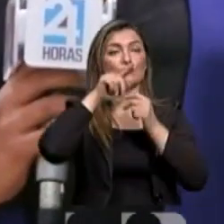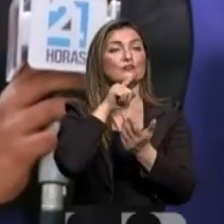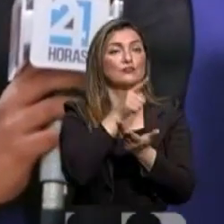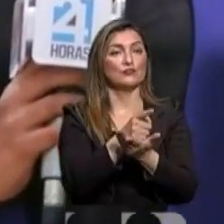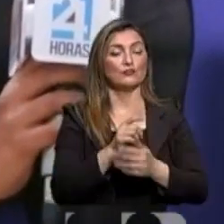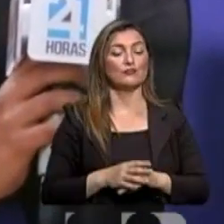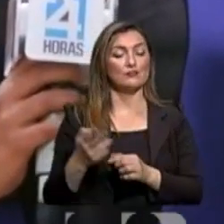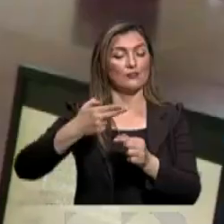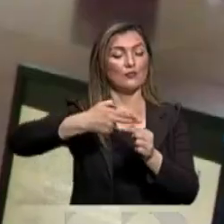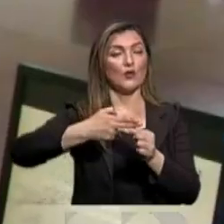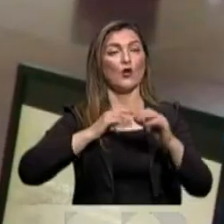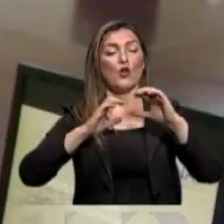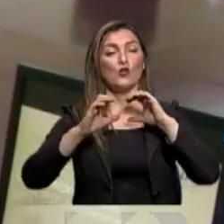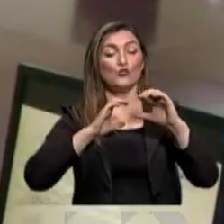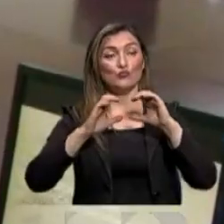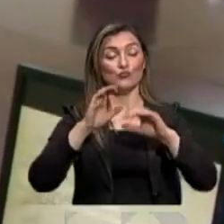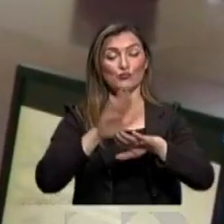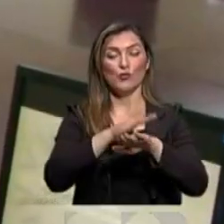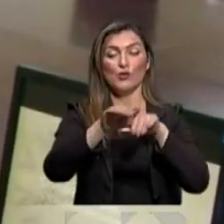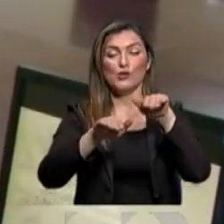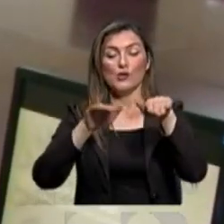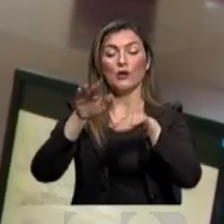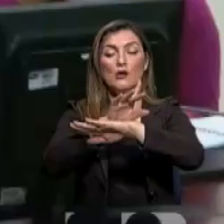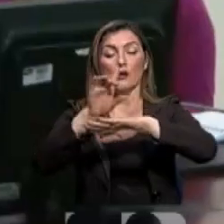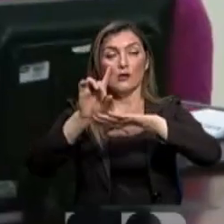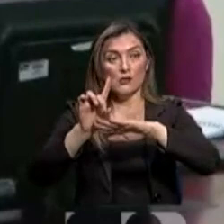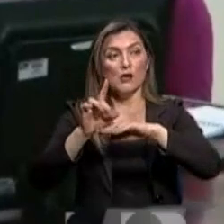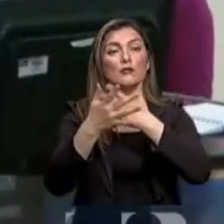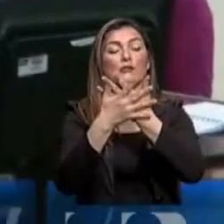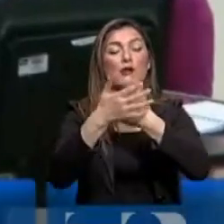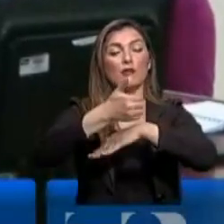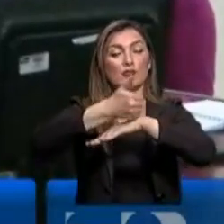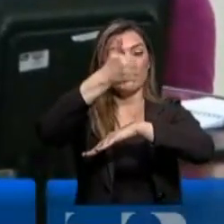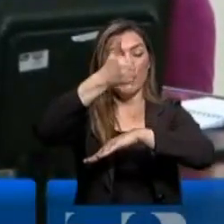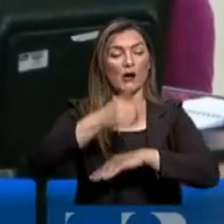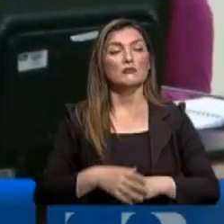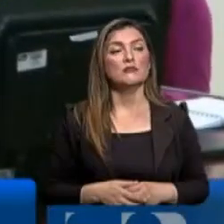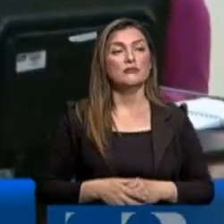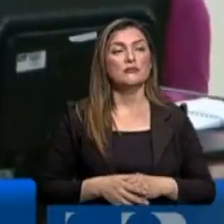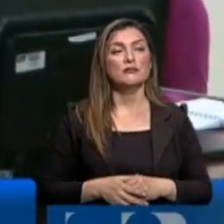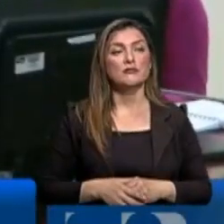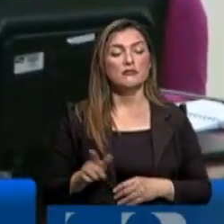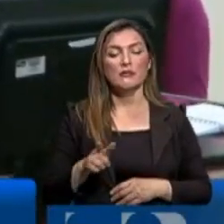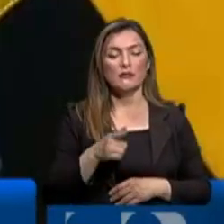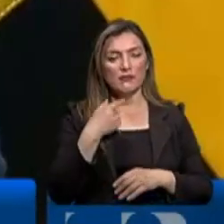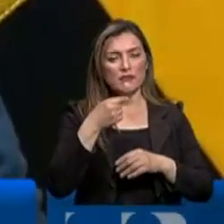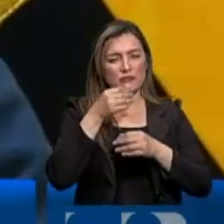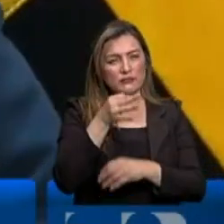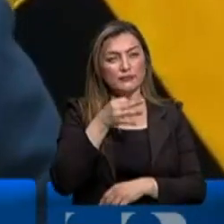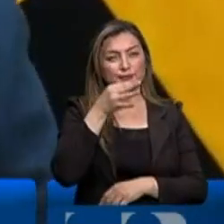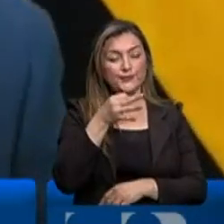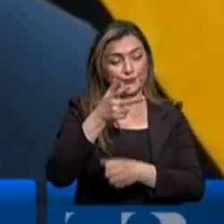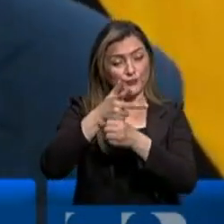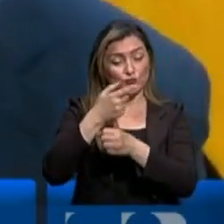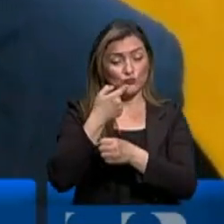Efectivamente, participamos en un conversatorio convocado por el director del SNAI, Pablo Ramírez. En rápidas declaraciones frente a cámaras, él